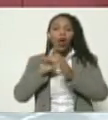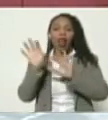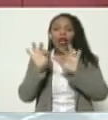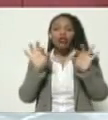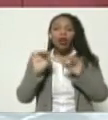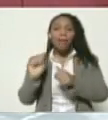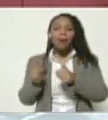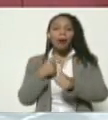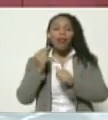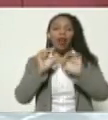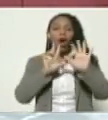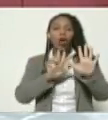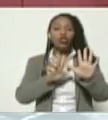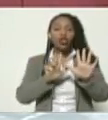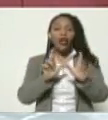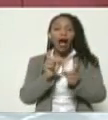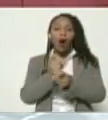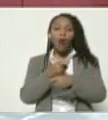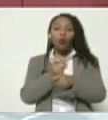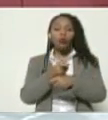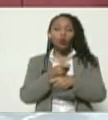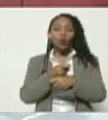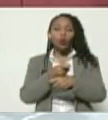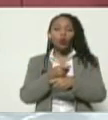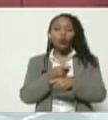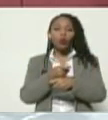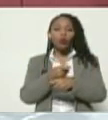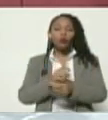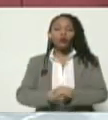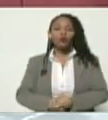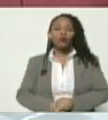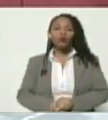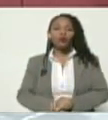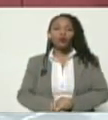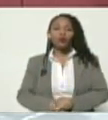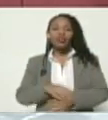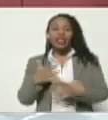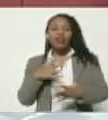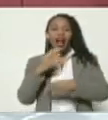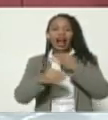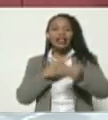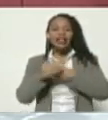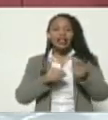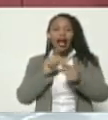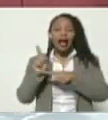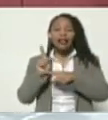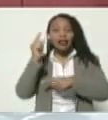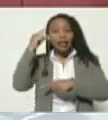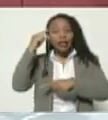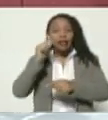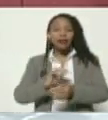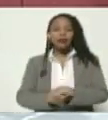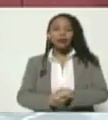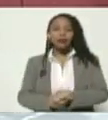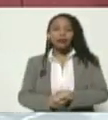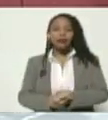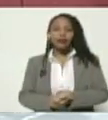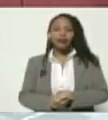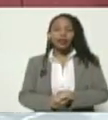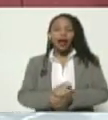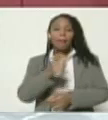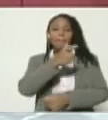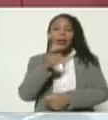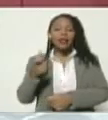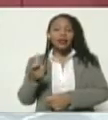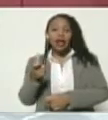primarias del 8 de agosto, que van a definir, ese día se van a definir los candidatos